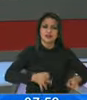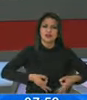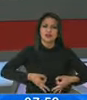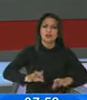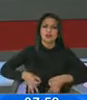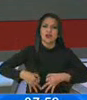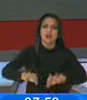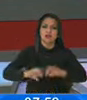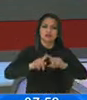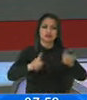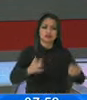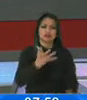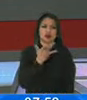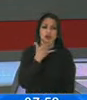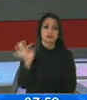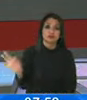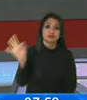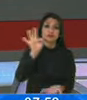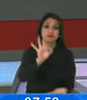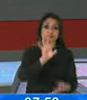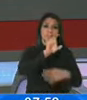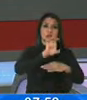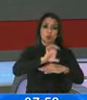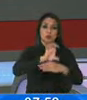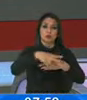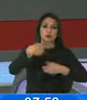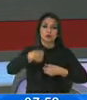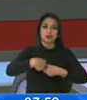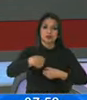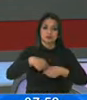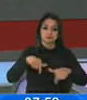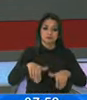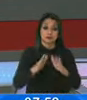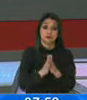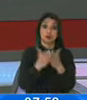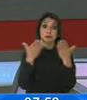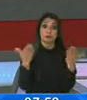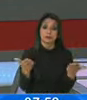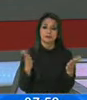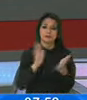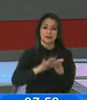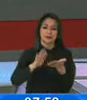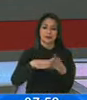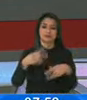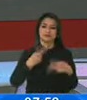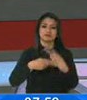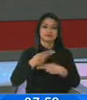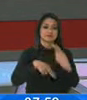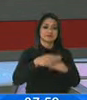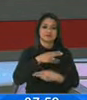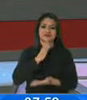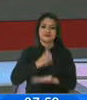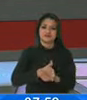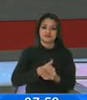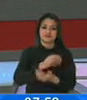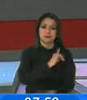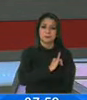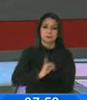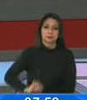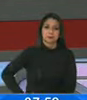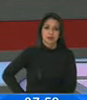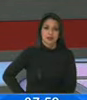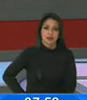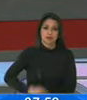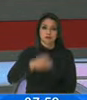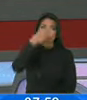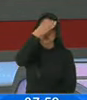donde participan delegaciones ecuatorianas. El comercio está cerrado a los visitantes de la ciudad de Ipiales. La solicitud con